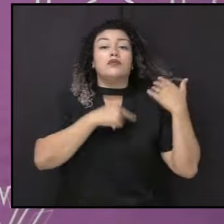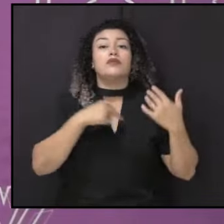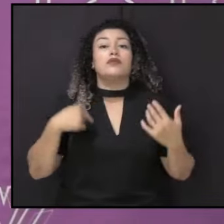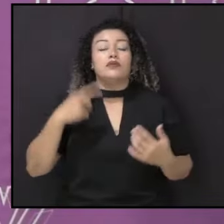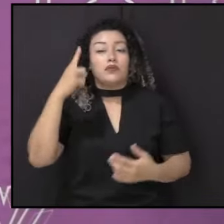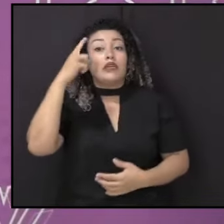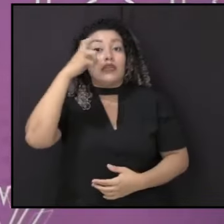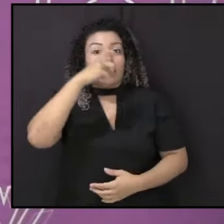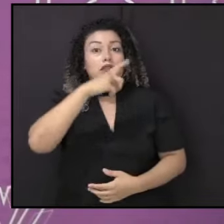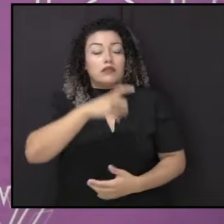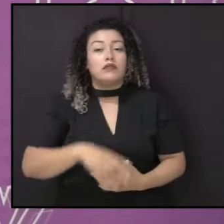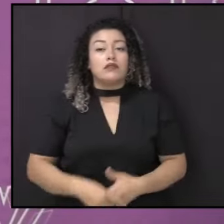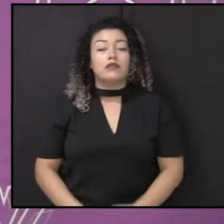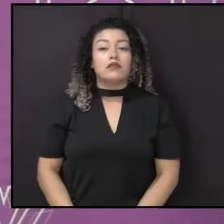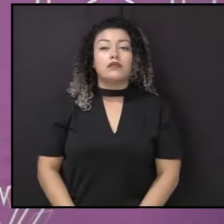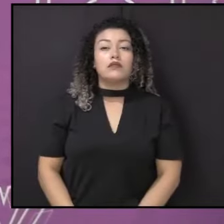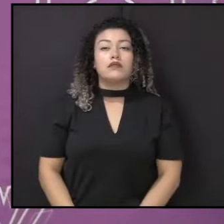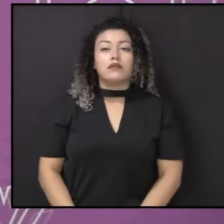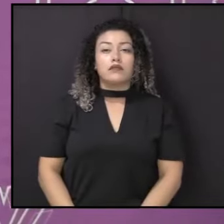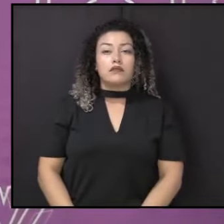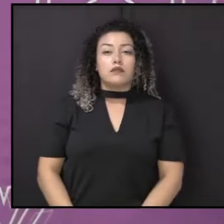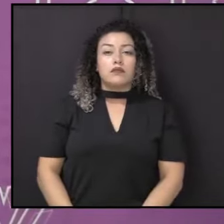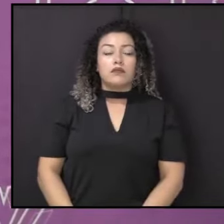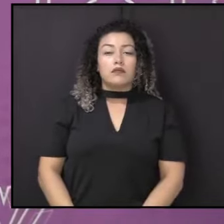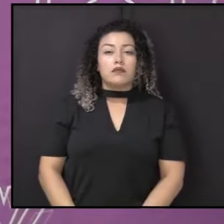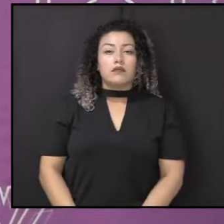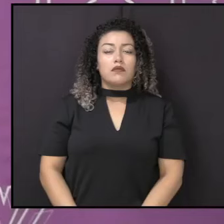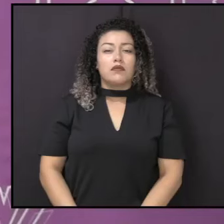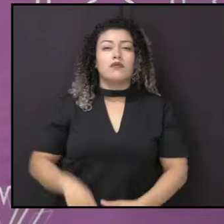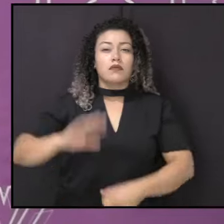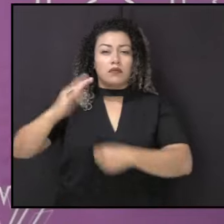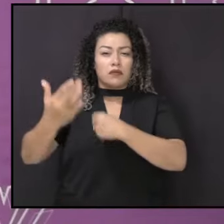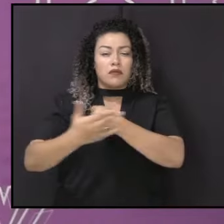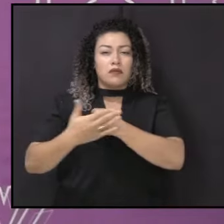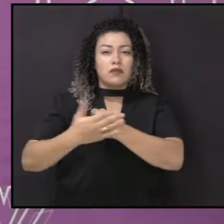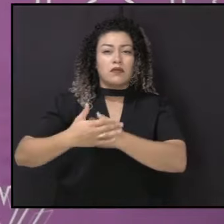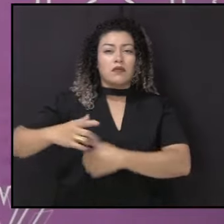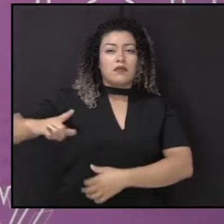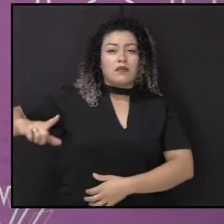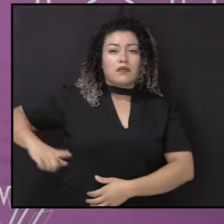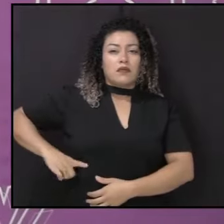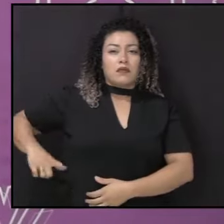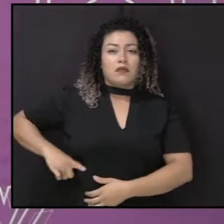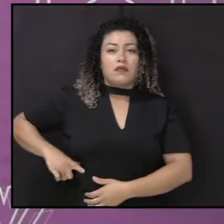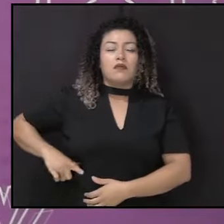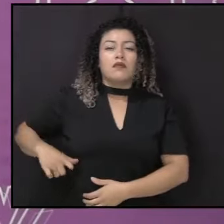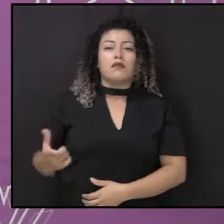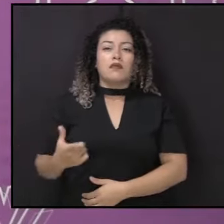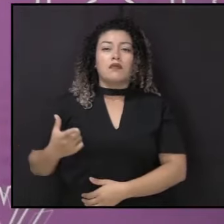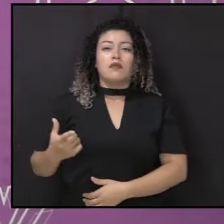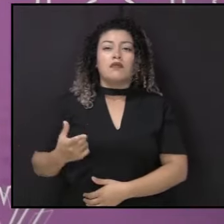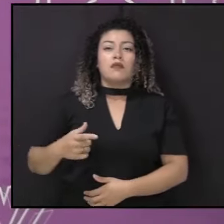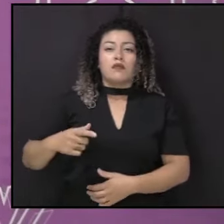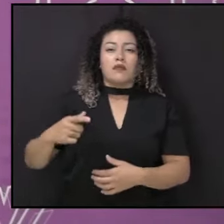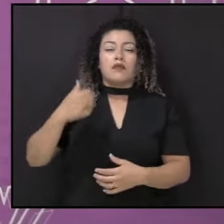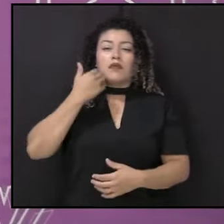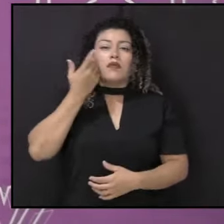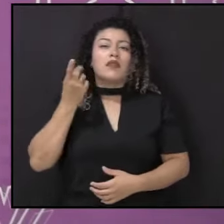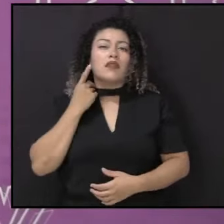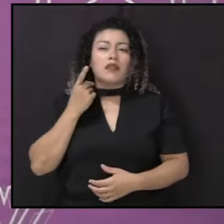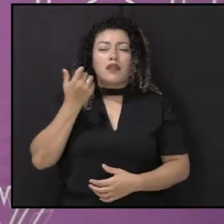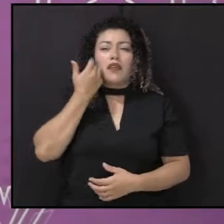hacia ningún lado. Nuestro candidato a gobernador del estado, Polo Deschamps, por Movimiento Ciudadano, ha propuesto un plan extraordinario,